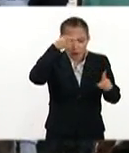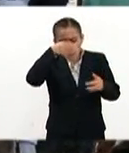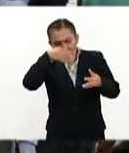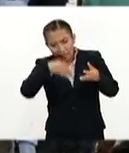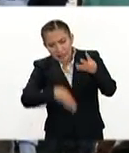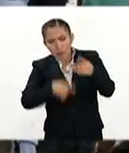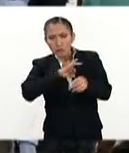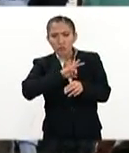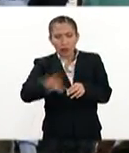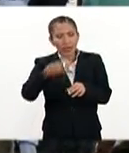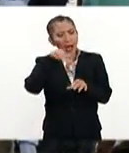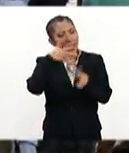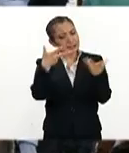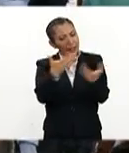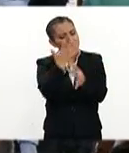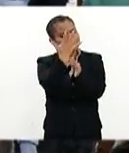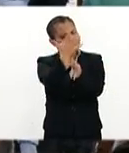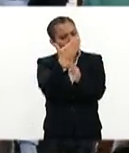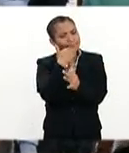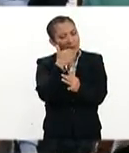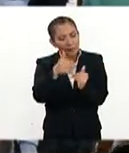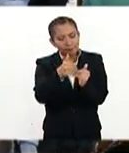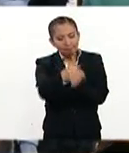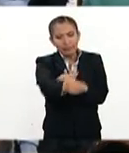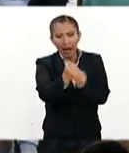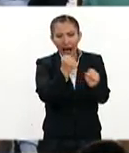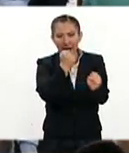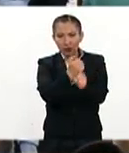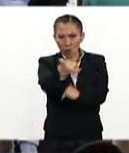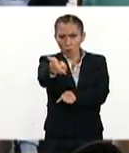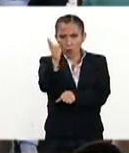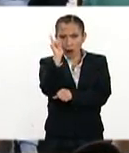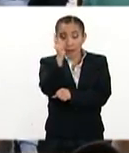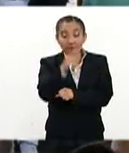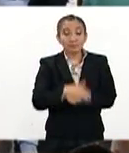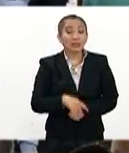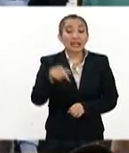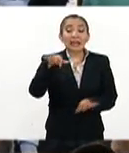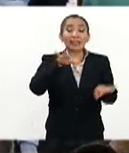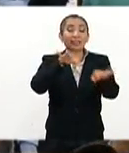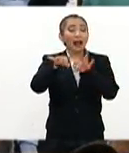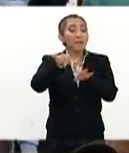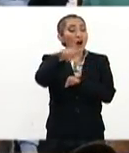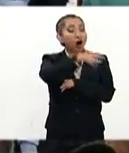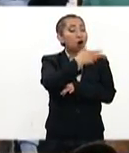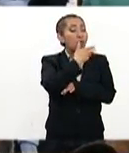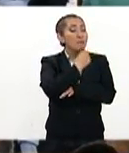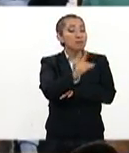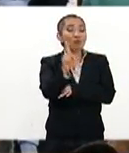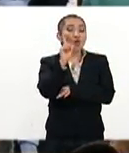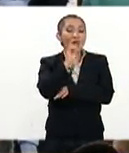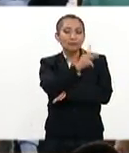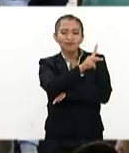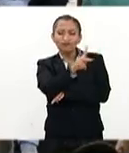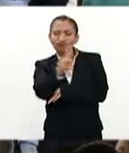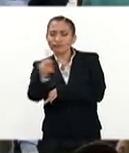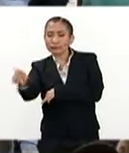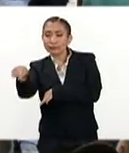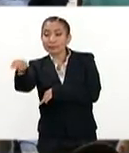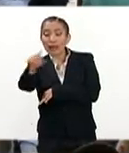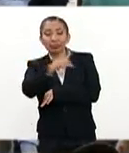puedan concretarse y materializarse a lo largo de este año. Y que el trabajo de las y los mexicanos